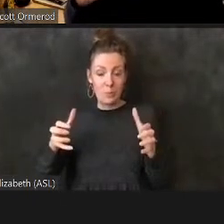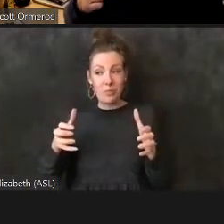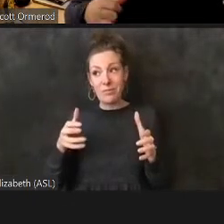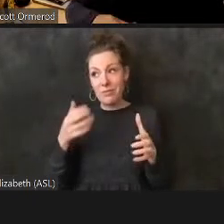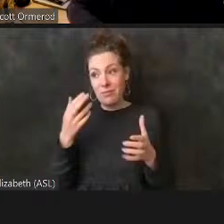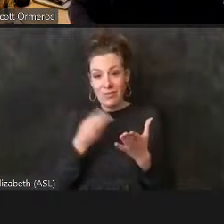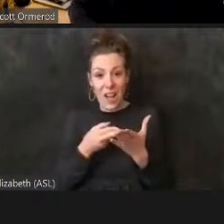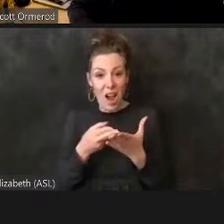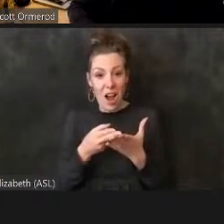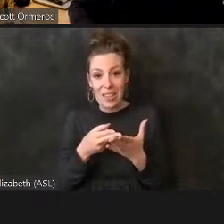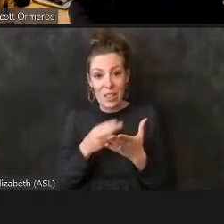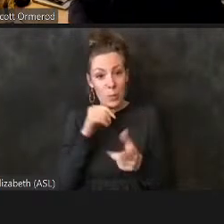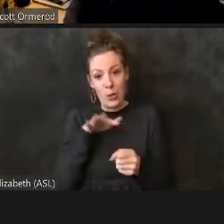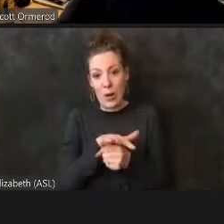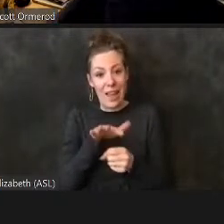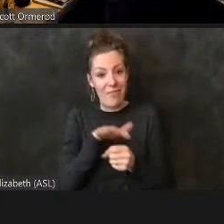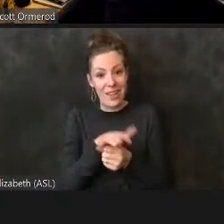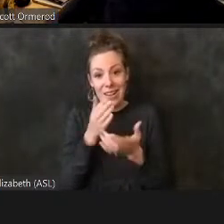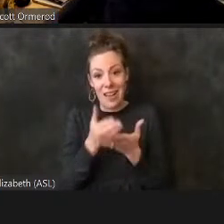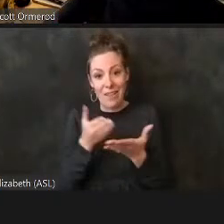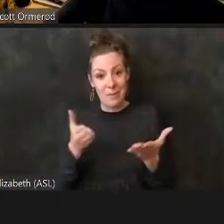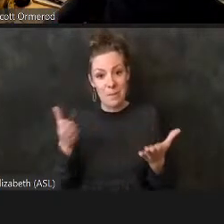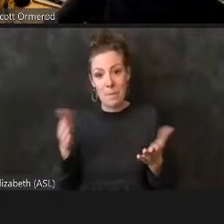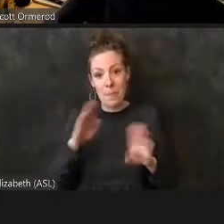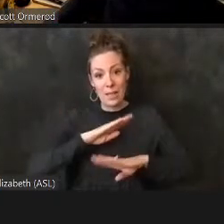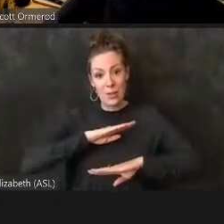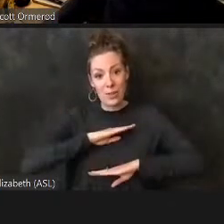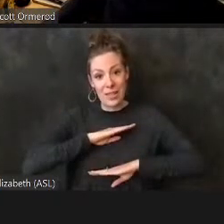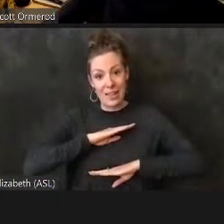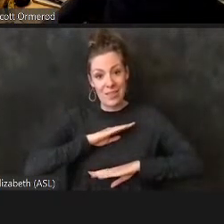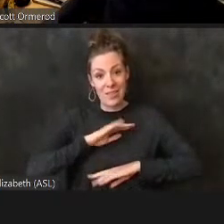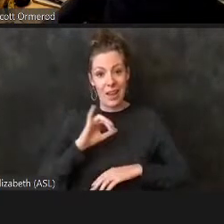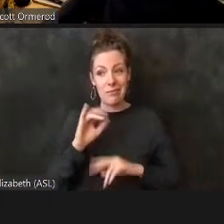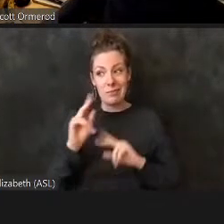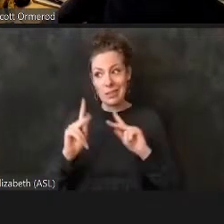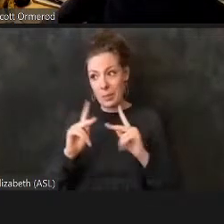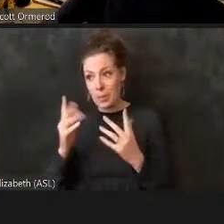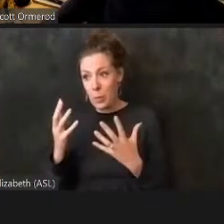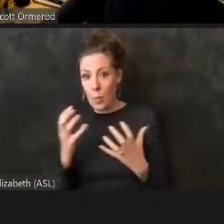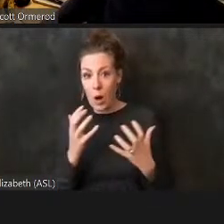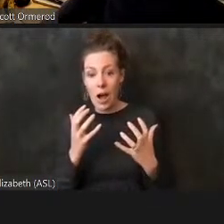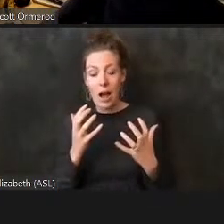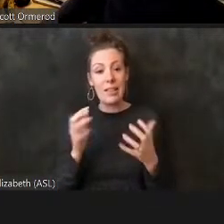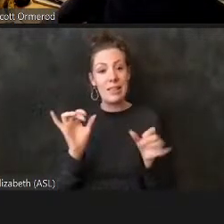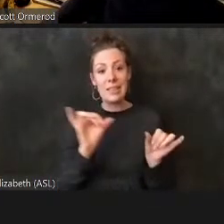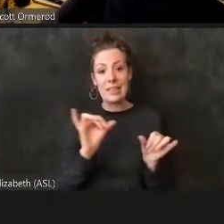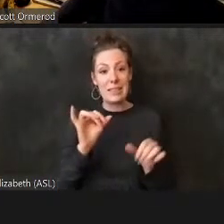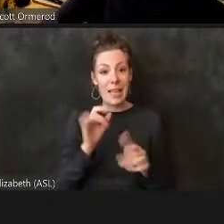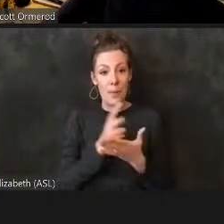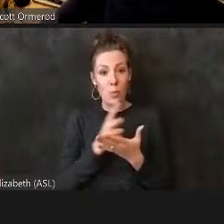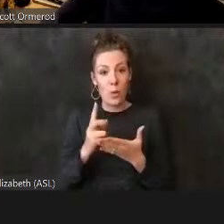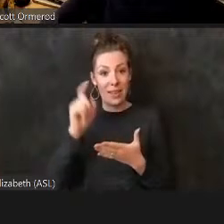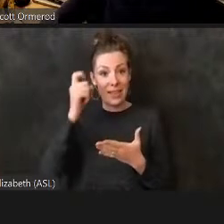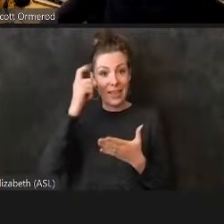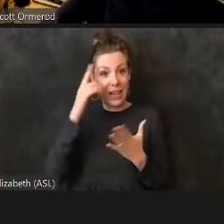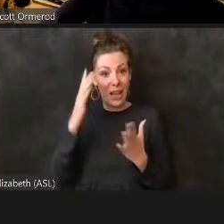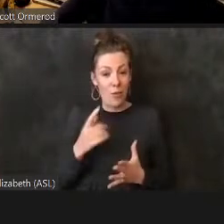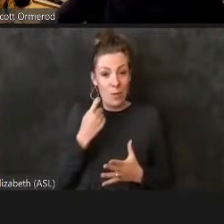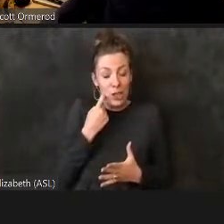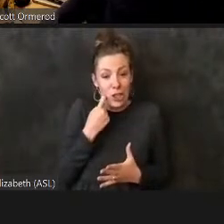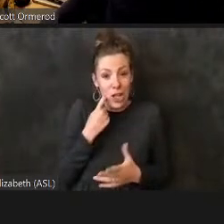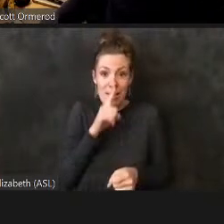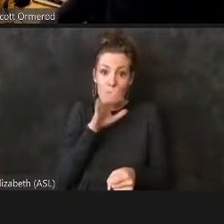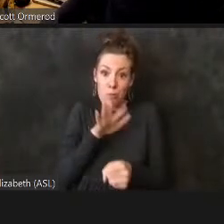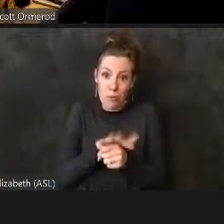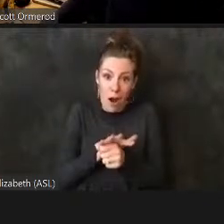En la parte de, ahora ahorita no tenemos, no nos han suplido con la, para ver la demanda